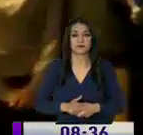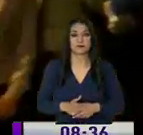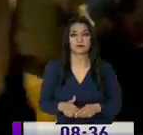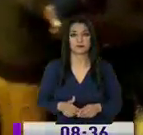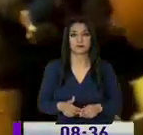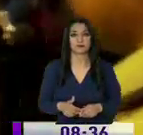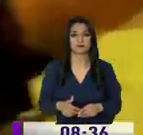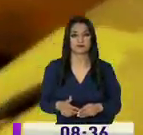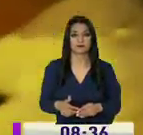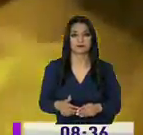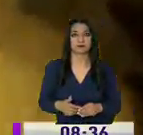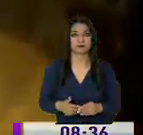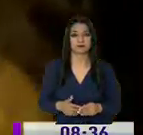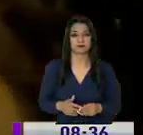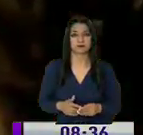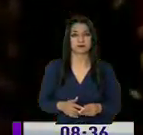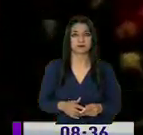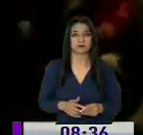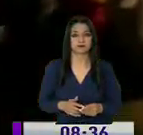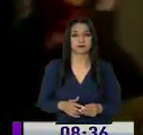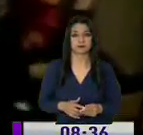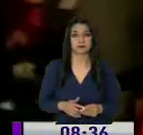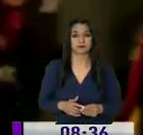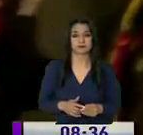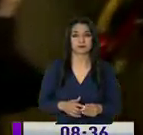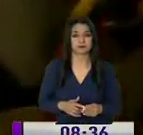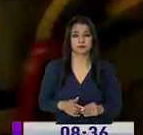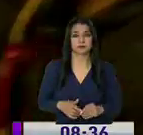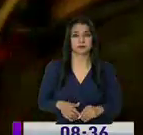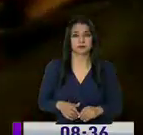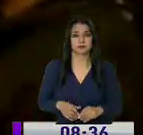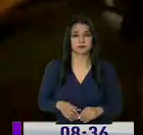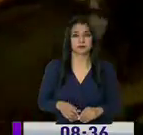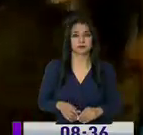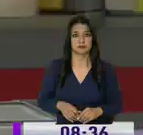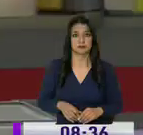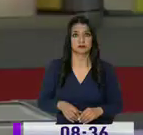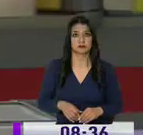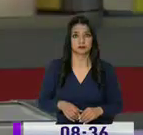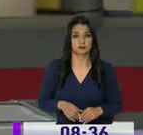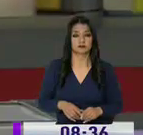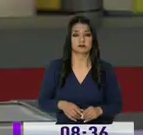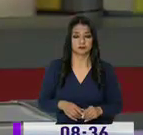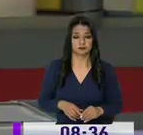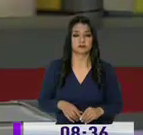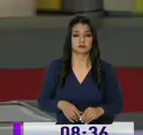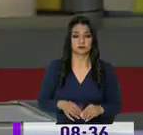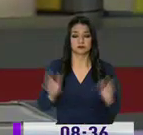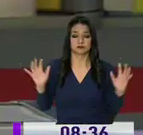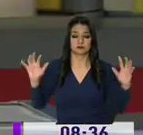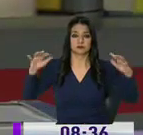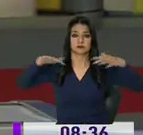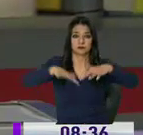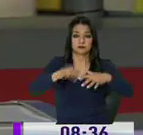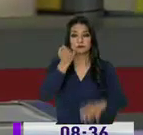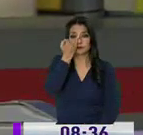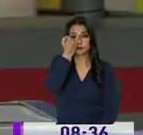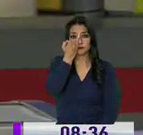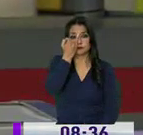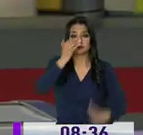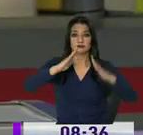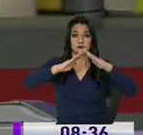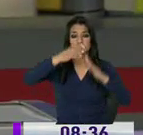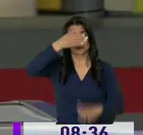y Francisco Corella, informó Héctor Romero. Durante la concentración indígena en el Ágora de la Casa de la Cultura